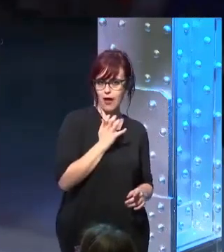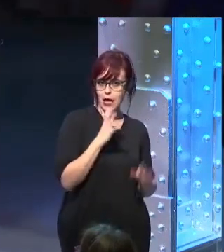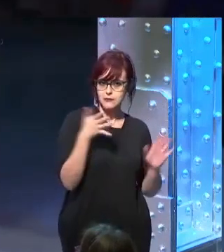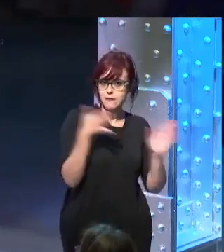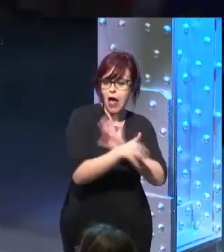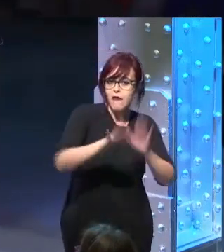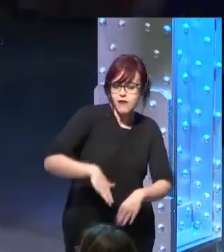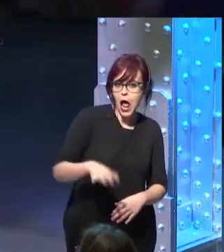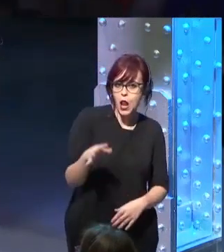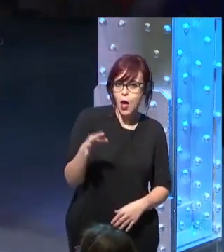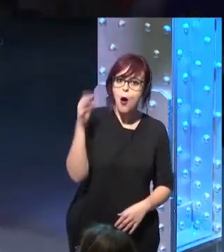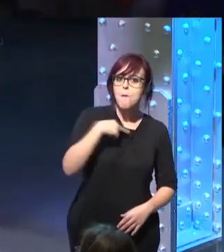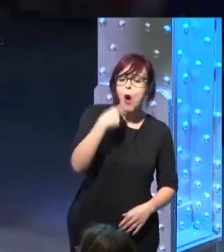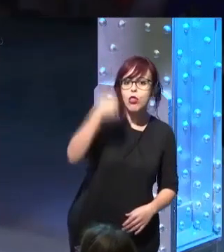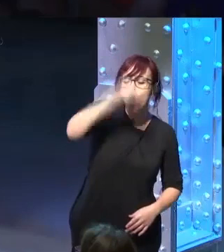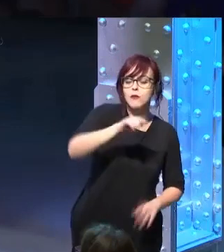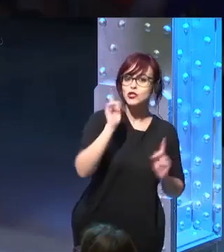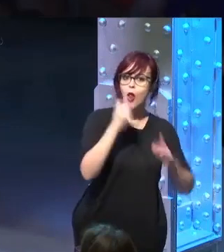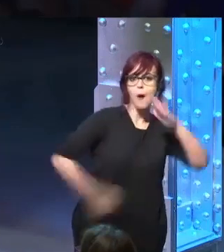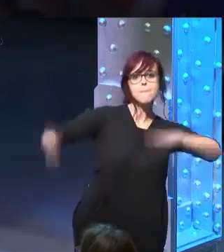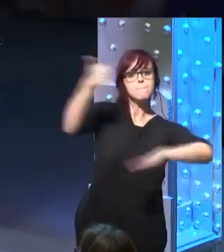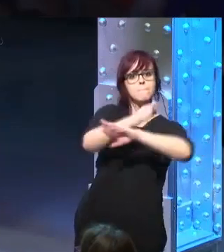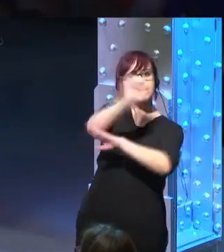voces masculinas parecen tener autoridad.